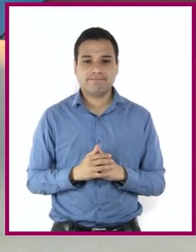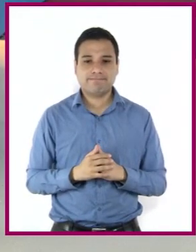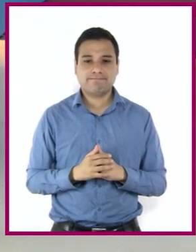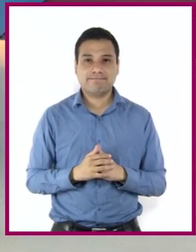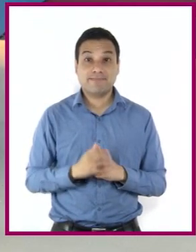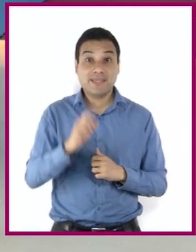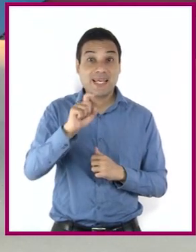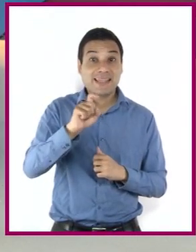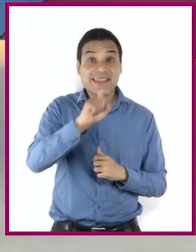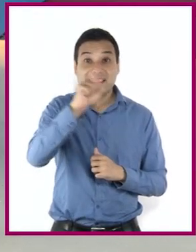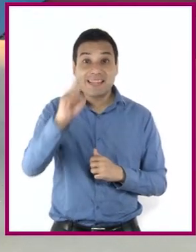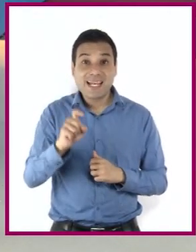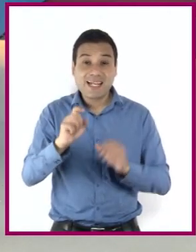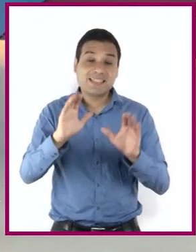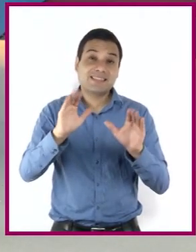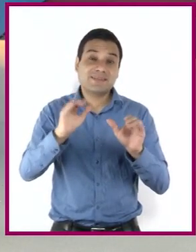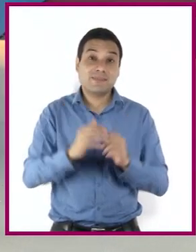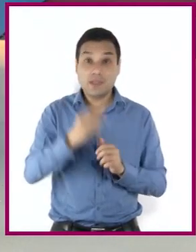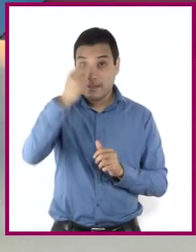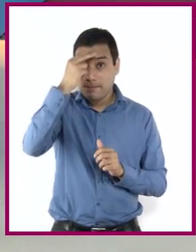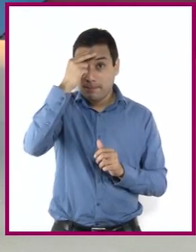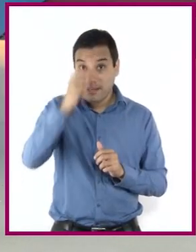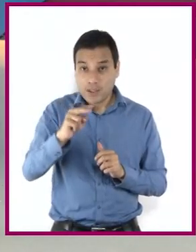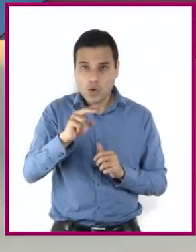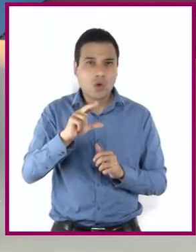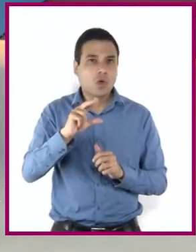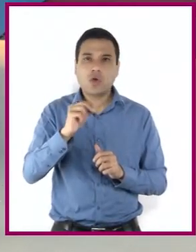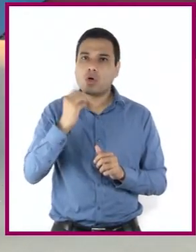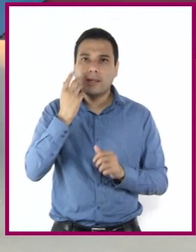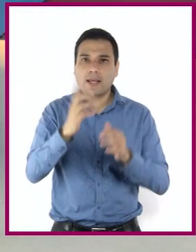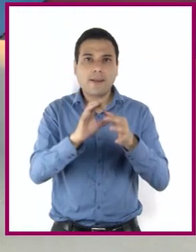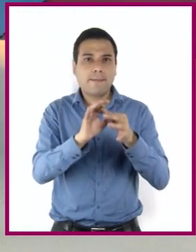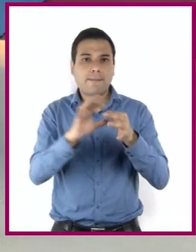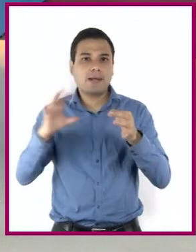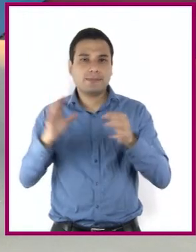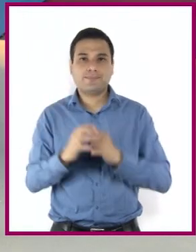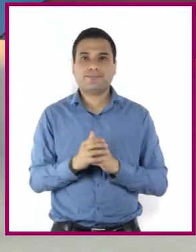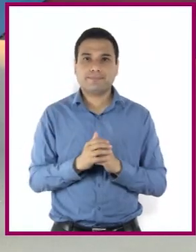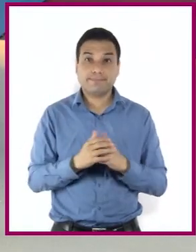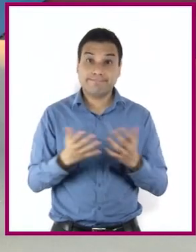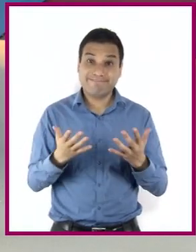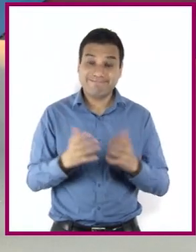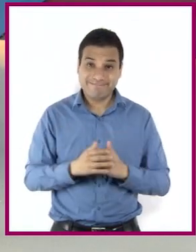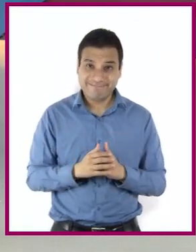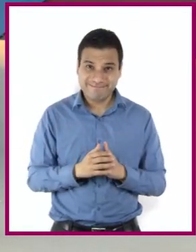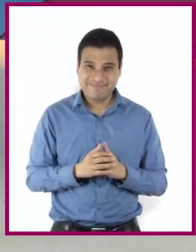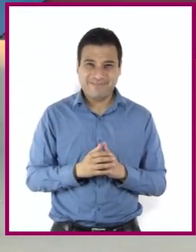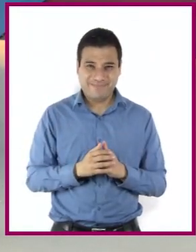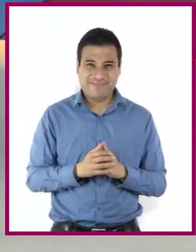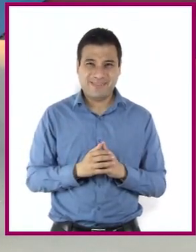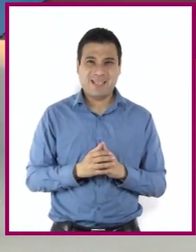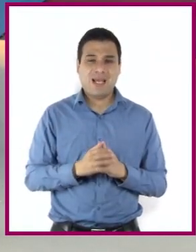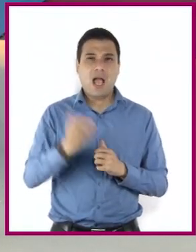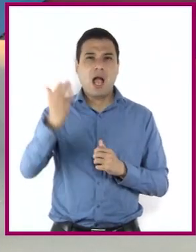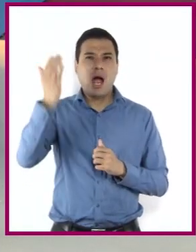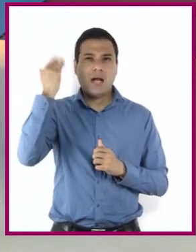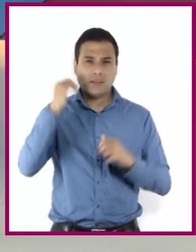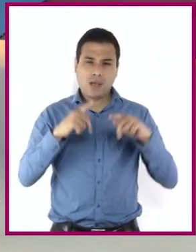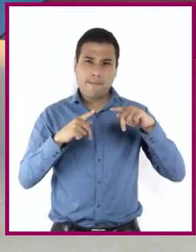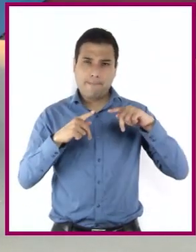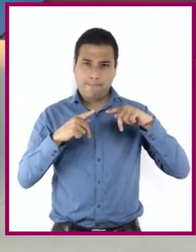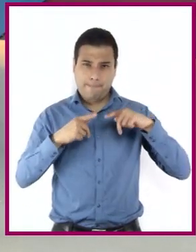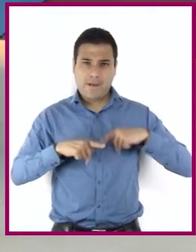adiós. México se opuso a su independencia. El arribo de colonos anglosajones desde el periodo virreinal tenía